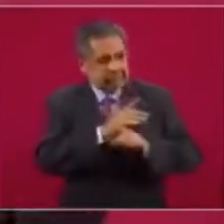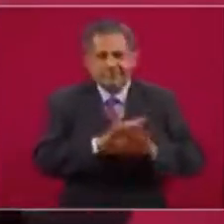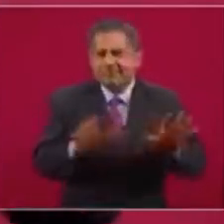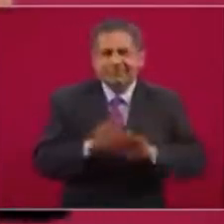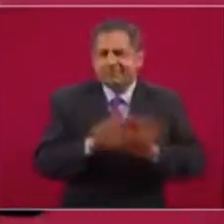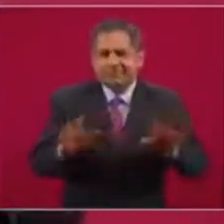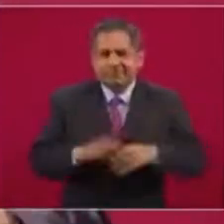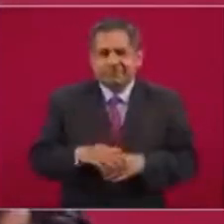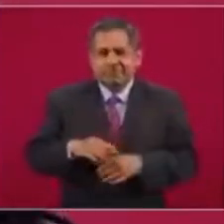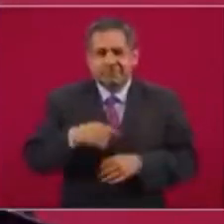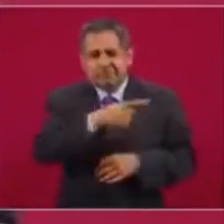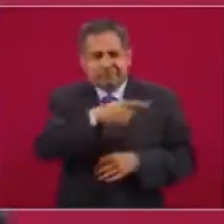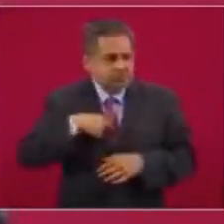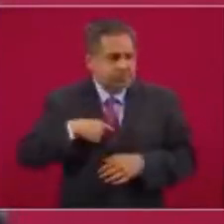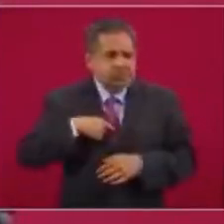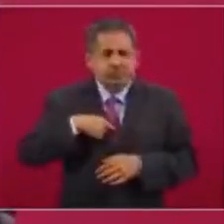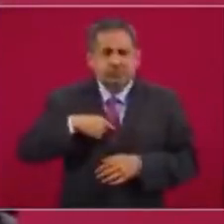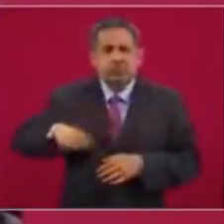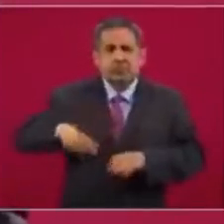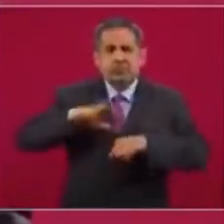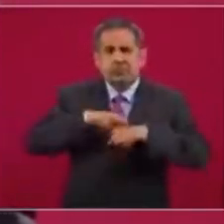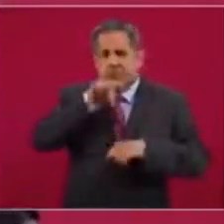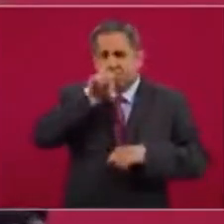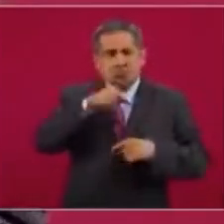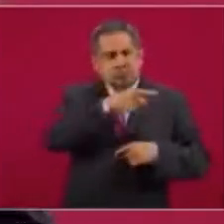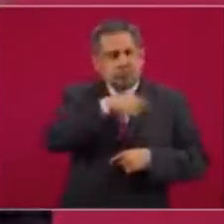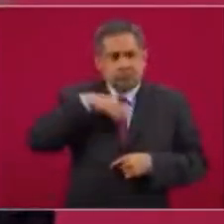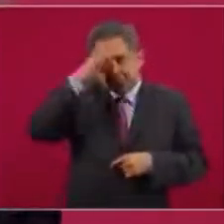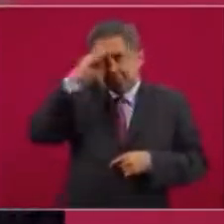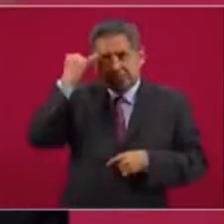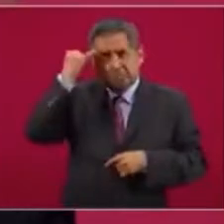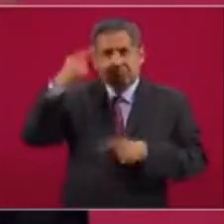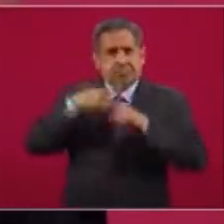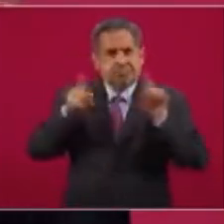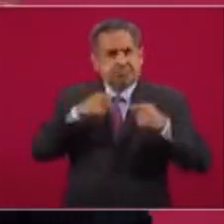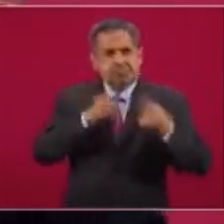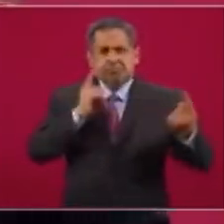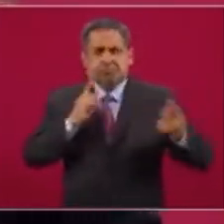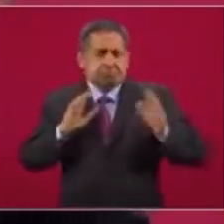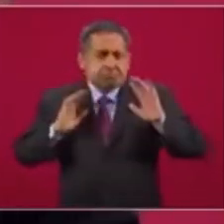gobernador de Jalisco tenemos diferencias porque